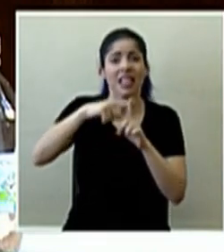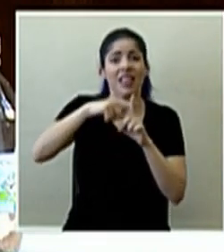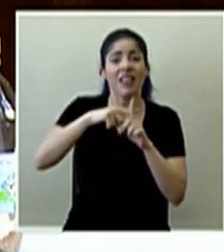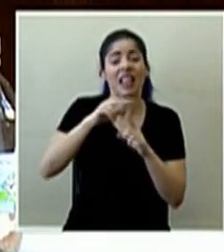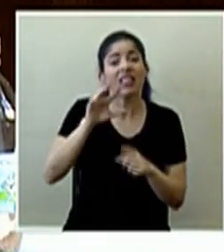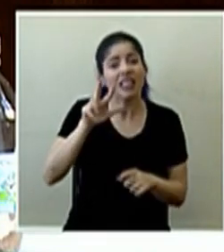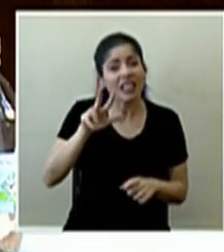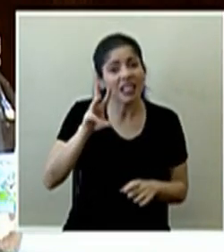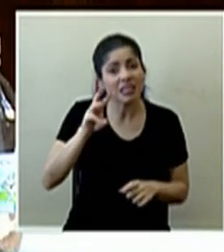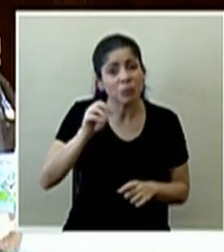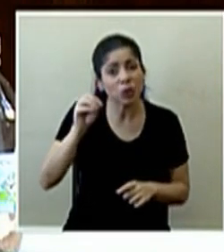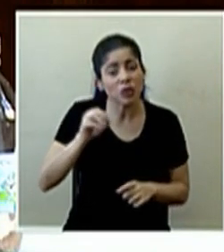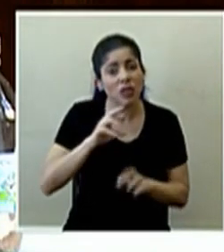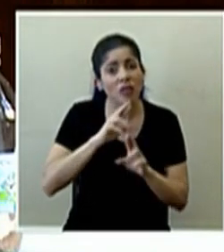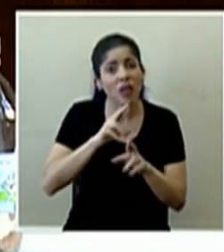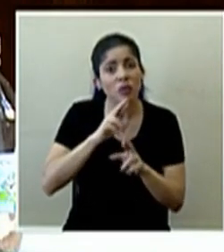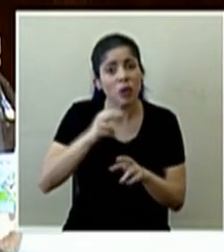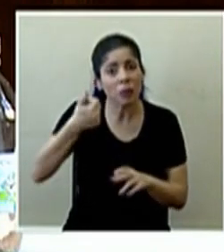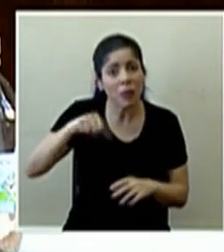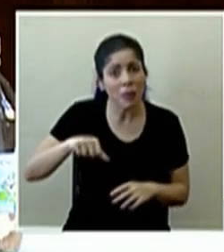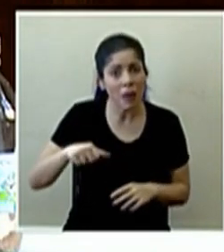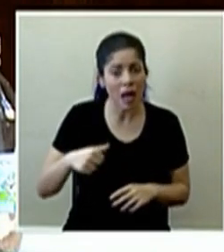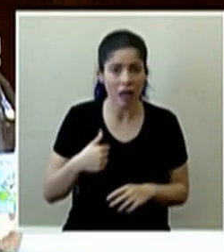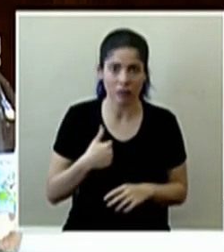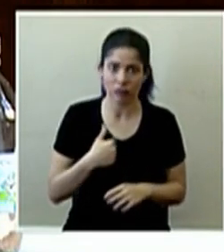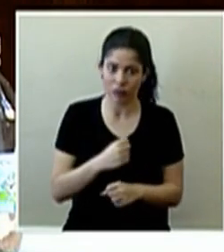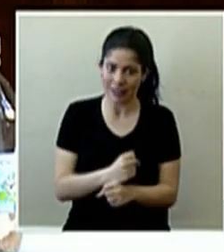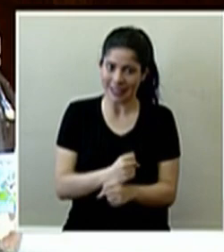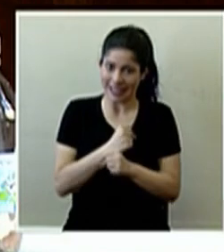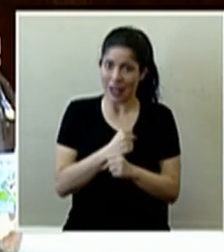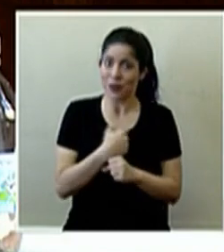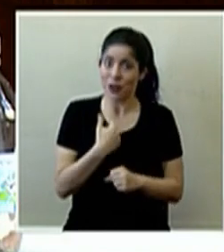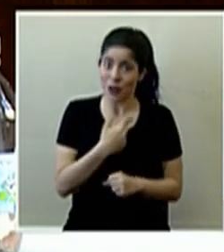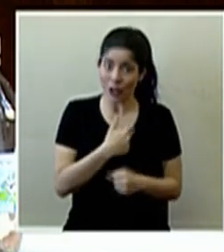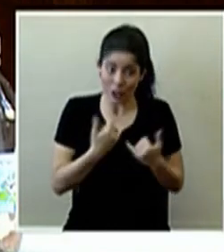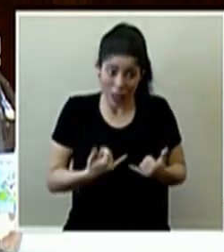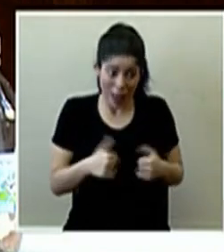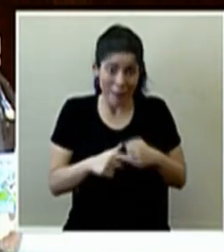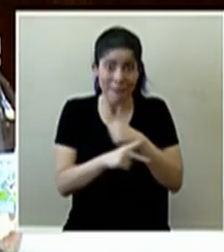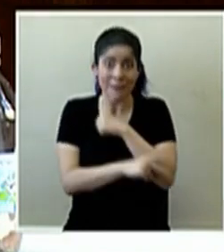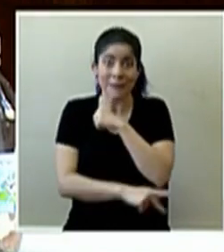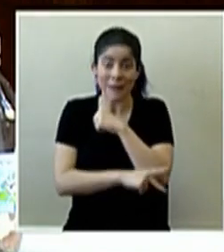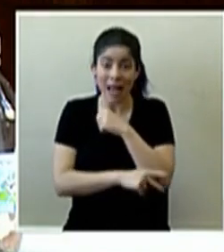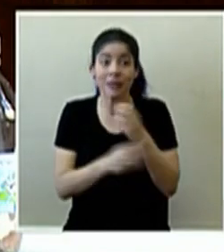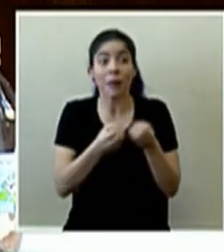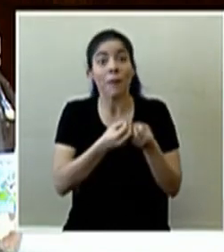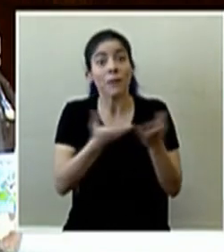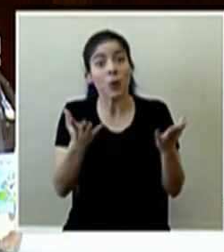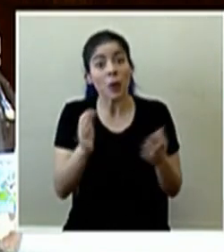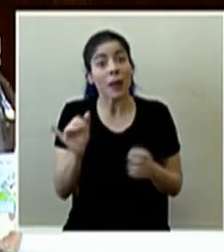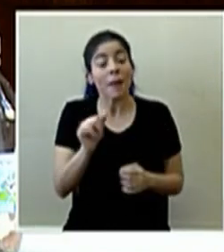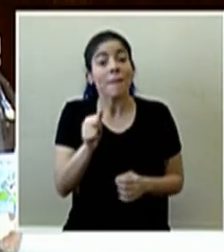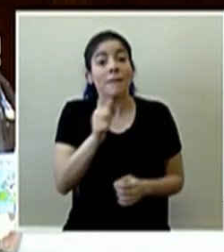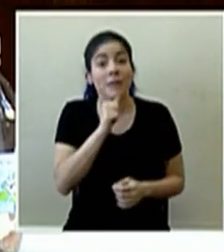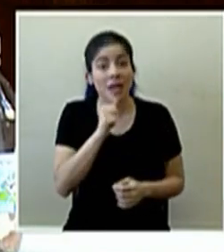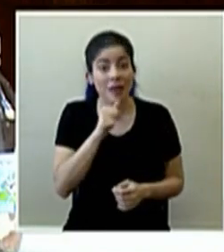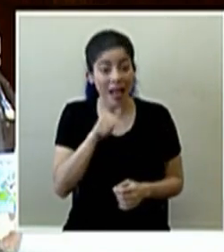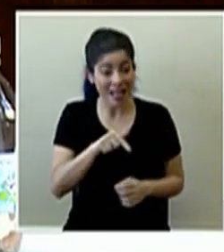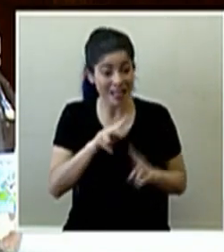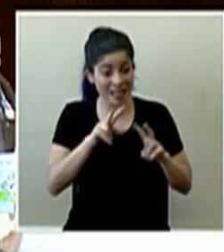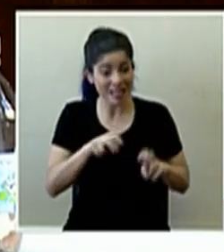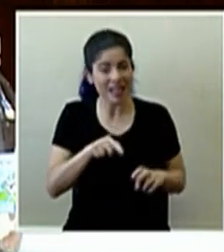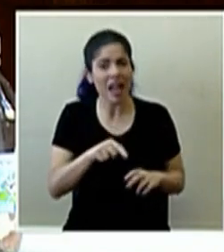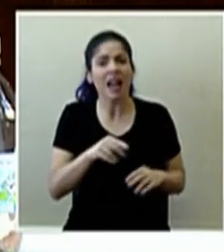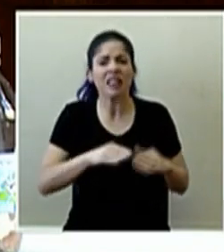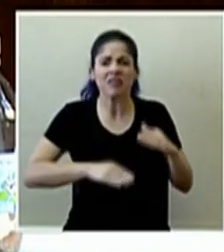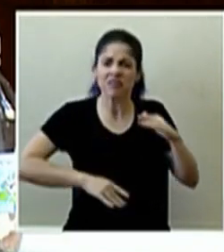36%. Yo estoy seguro que las que estamos haciendo en este momento en el país, no solo a nivel público, sino también a nivel privado,